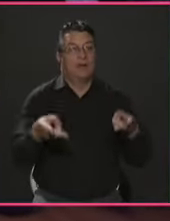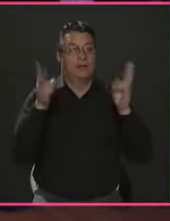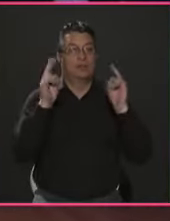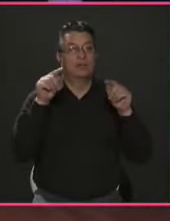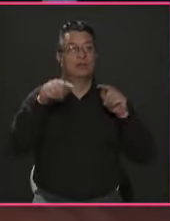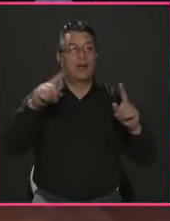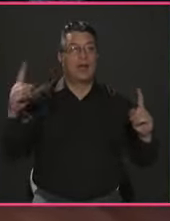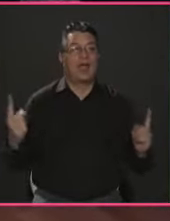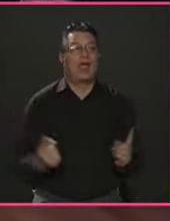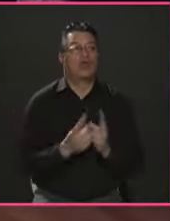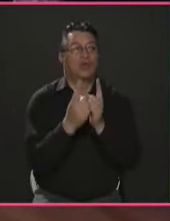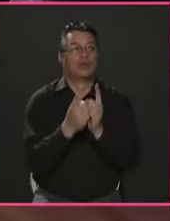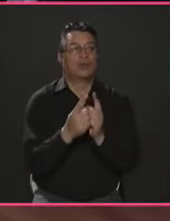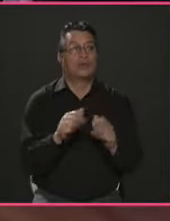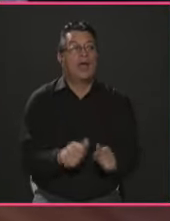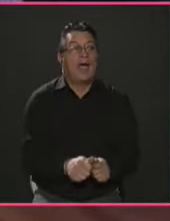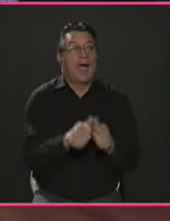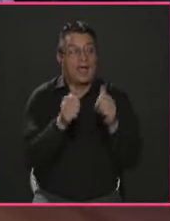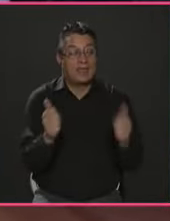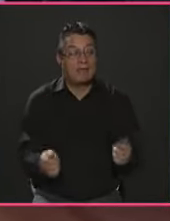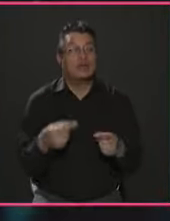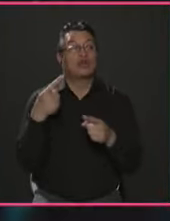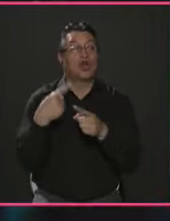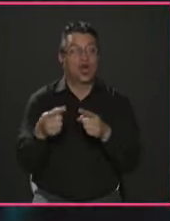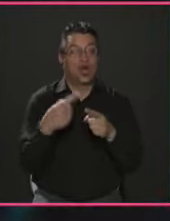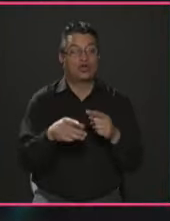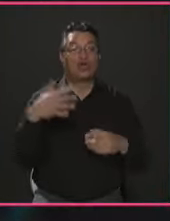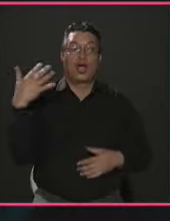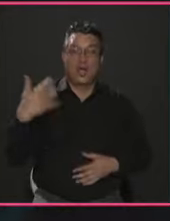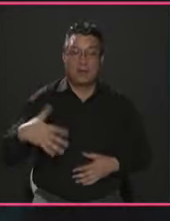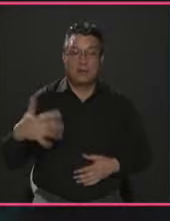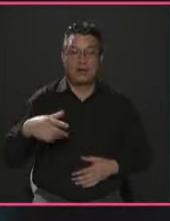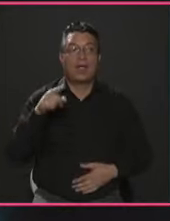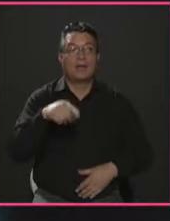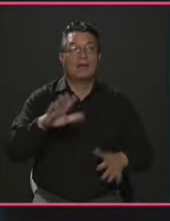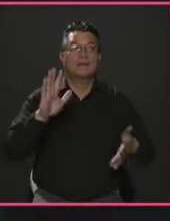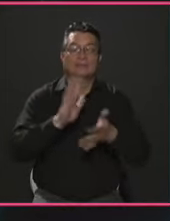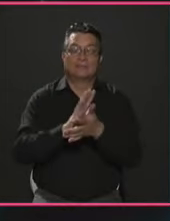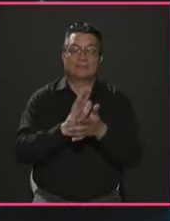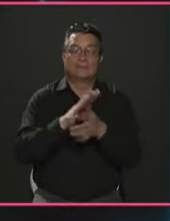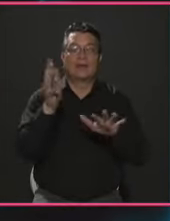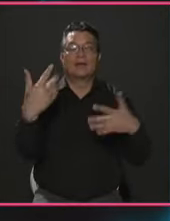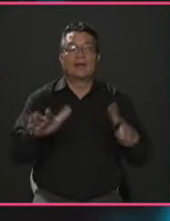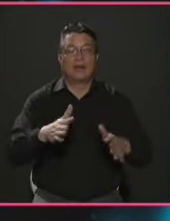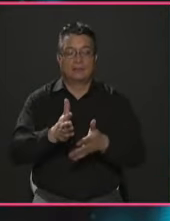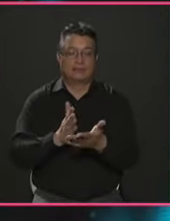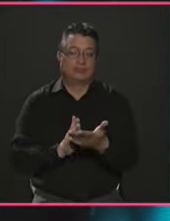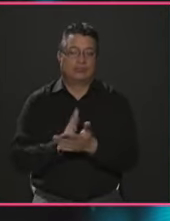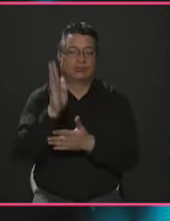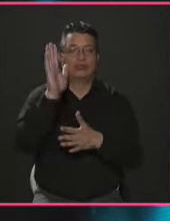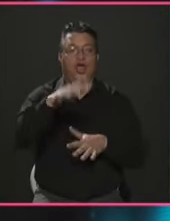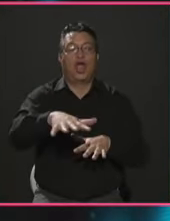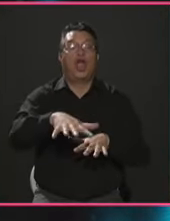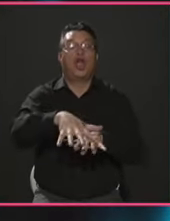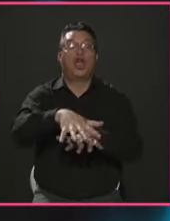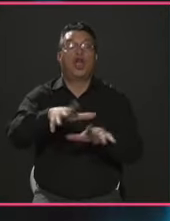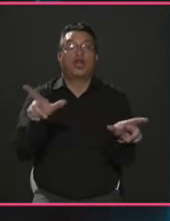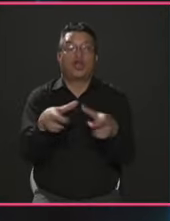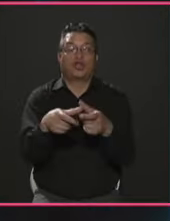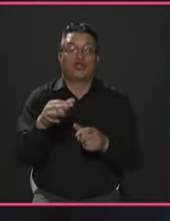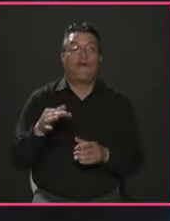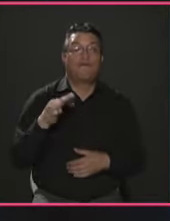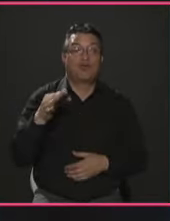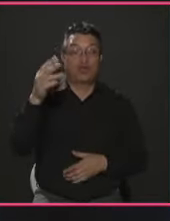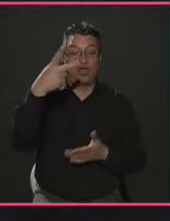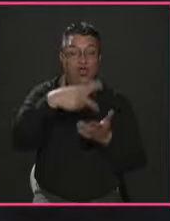tener este encuentro y además otro dato relevante mientras Estamos celebrando la inauguración de este congreso futuro 2024